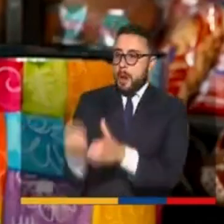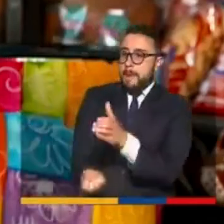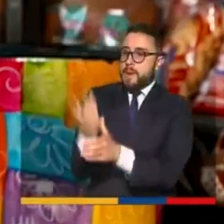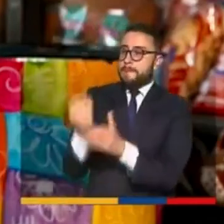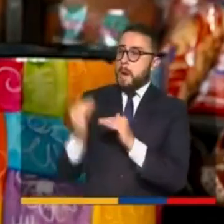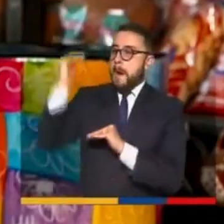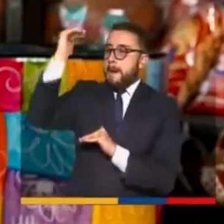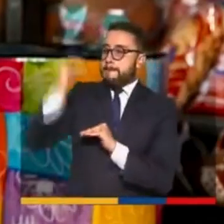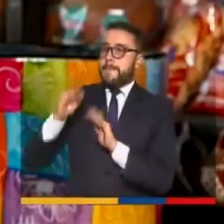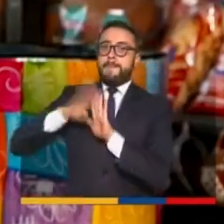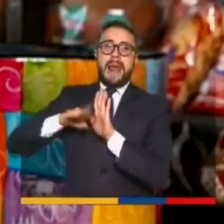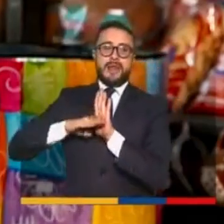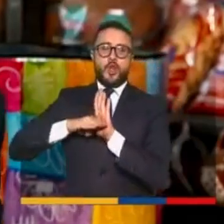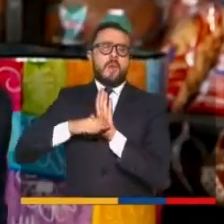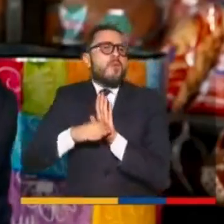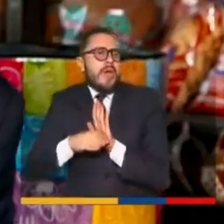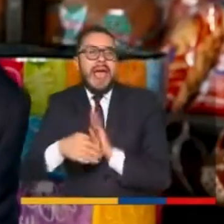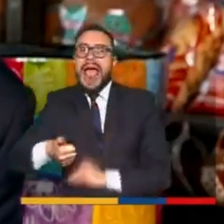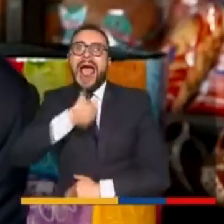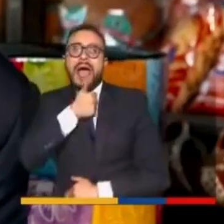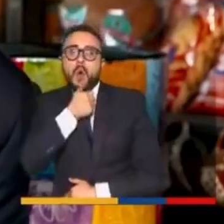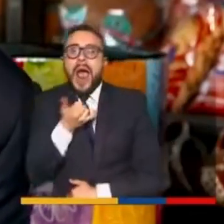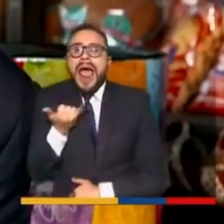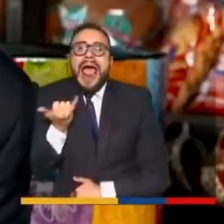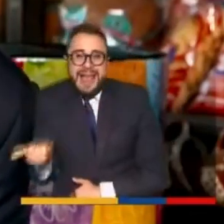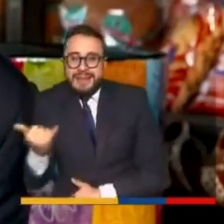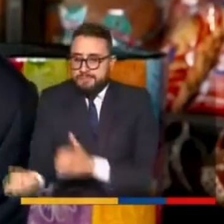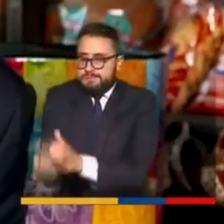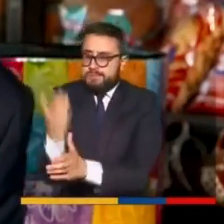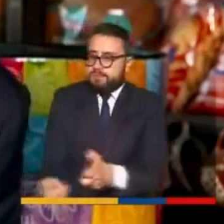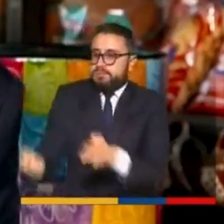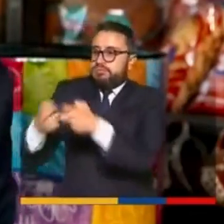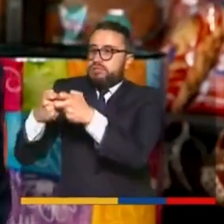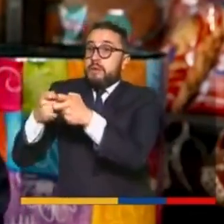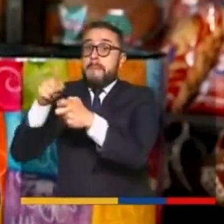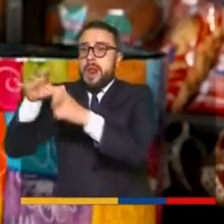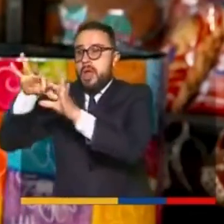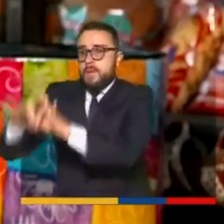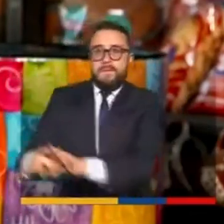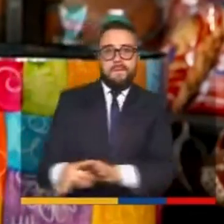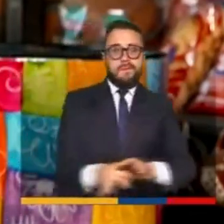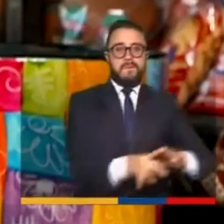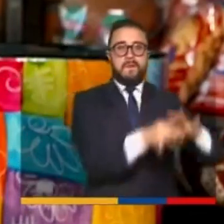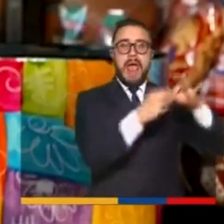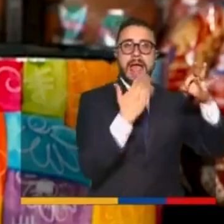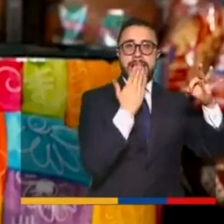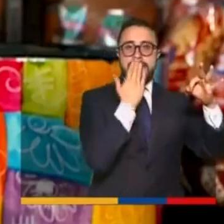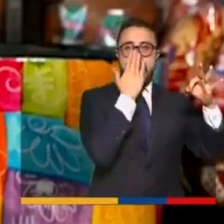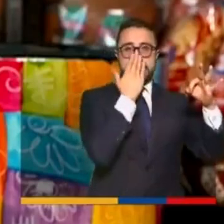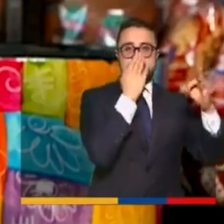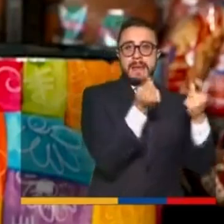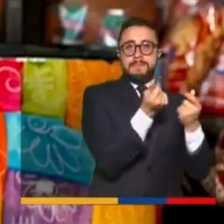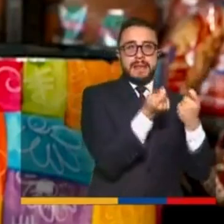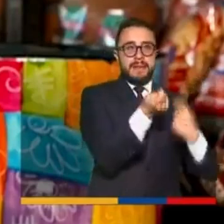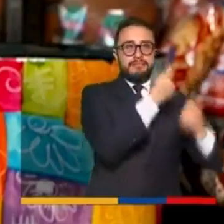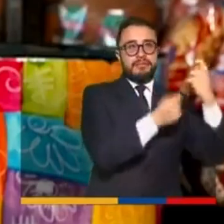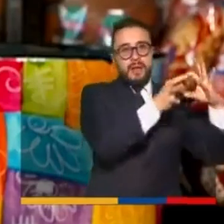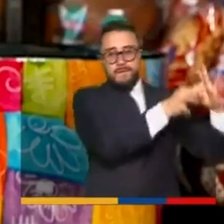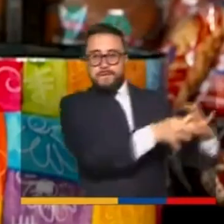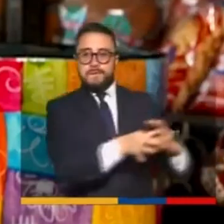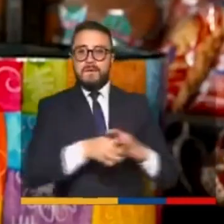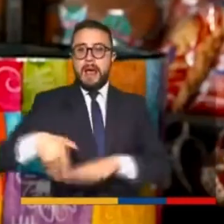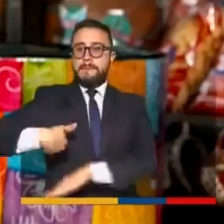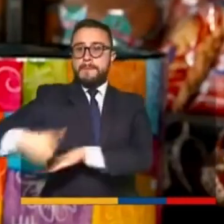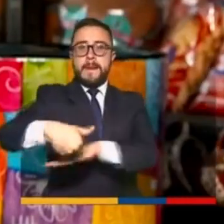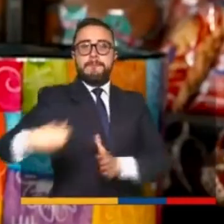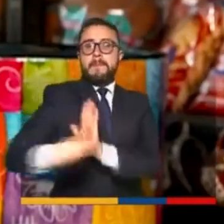ser hidroeléctricas, se enganchan al precio muchísimo más alto del gas y así le cobran a